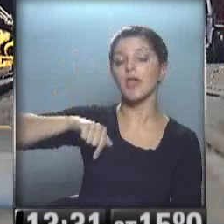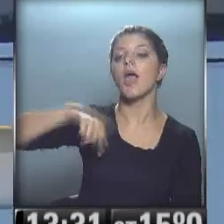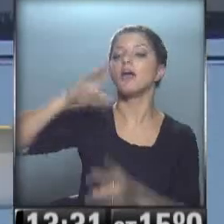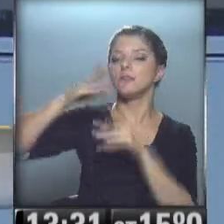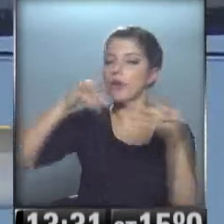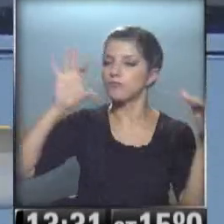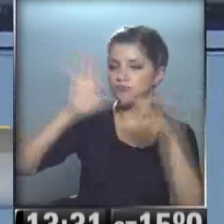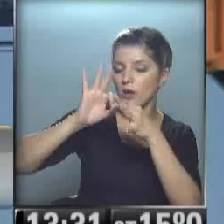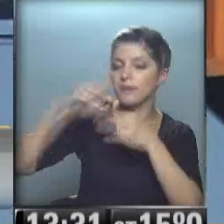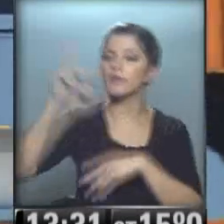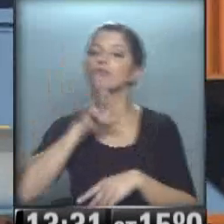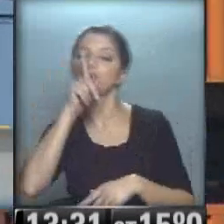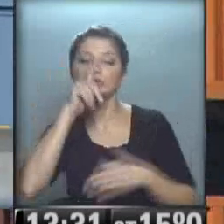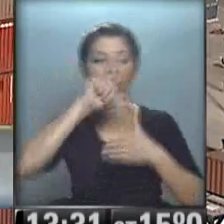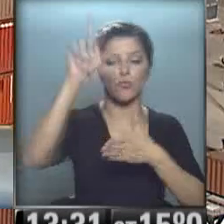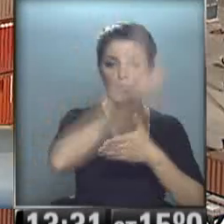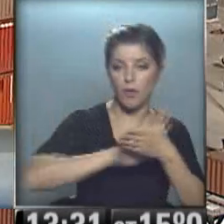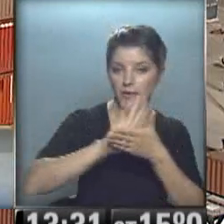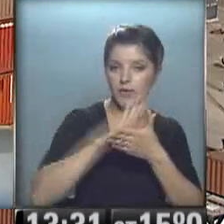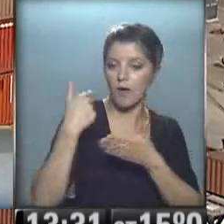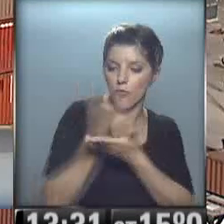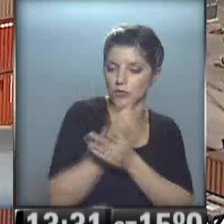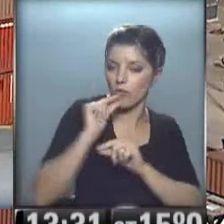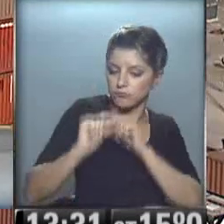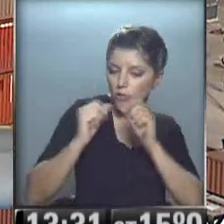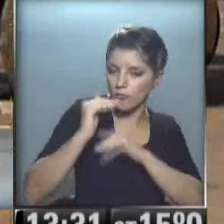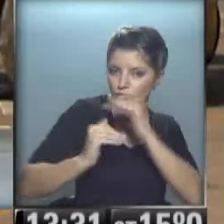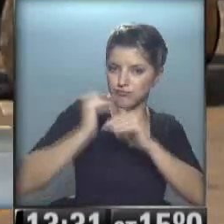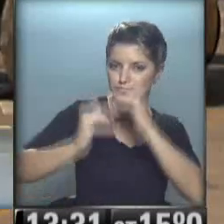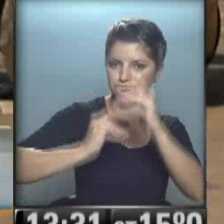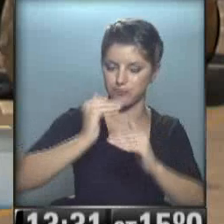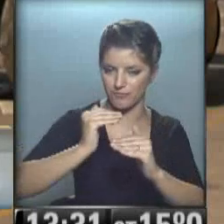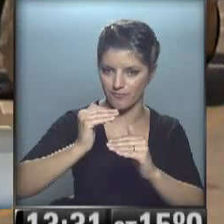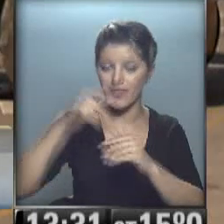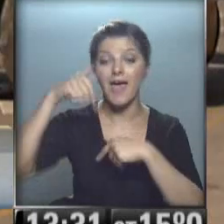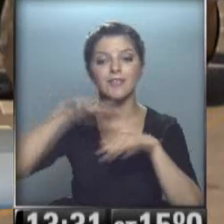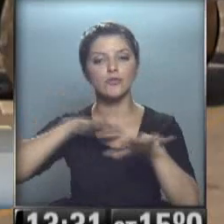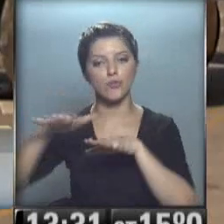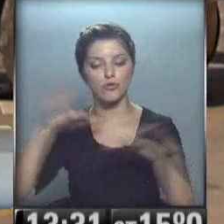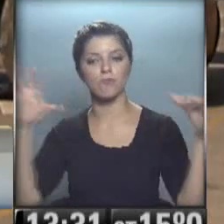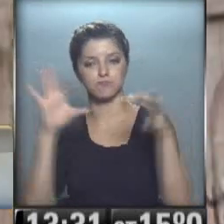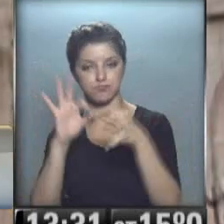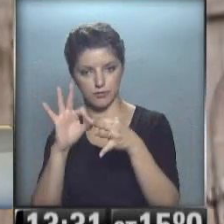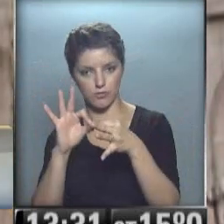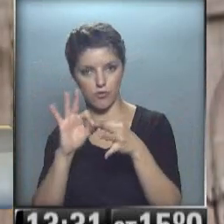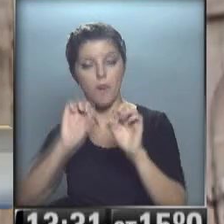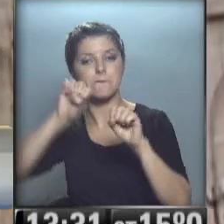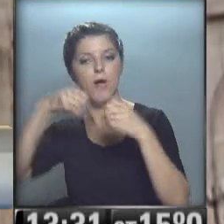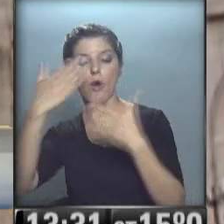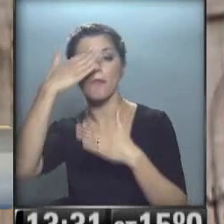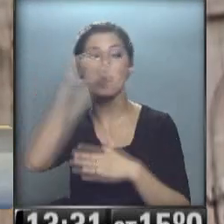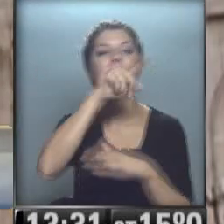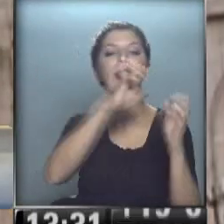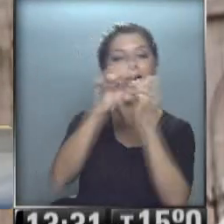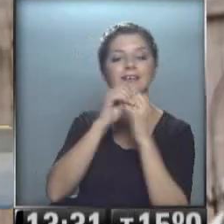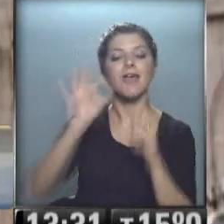y los países de latinoamérica han mostrado un constante crecimiento esta relación se intensificó desde la crisis financiera